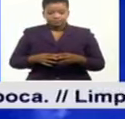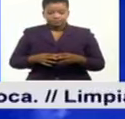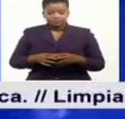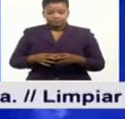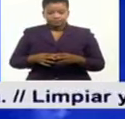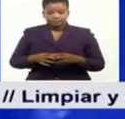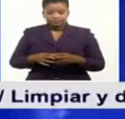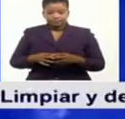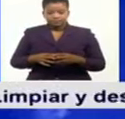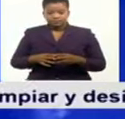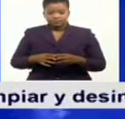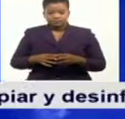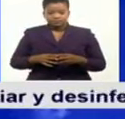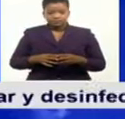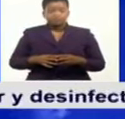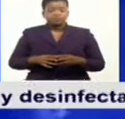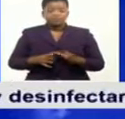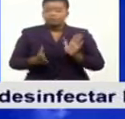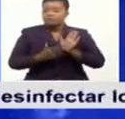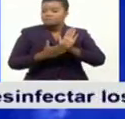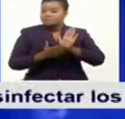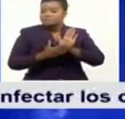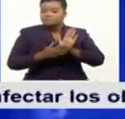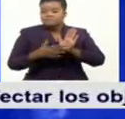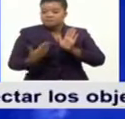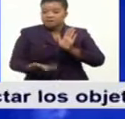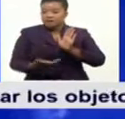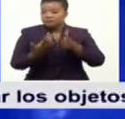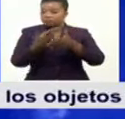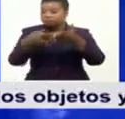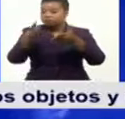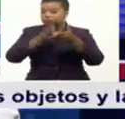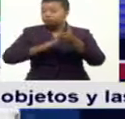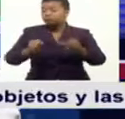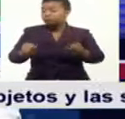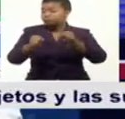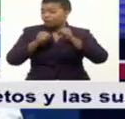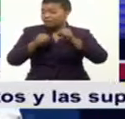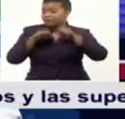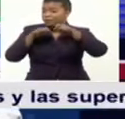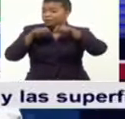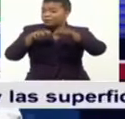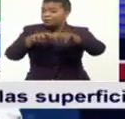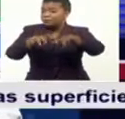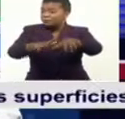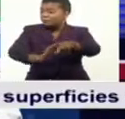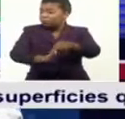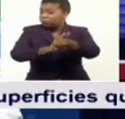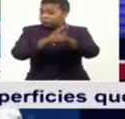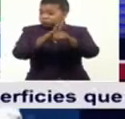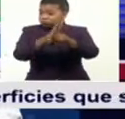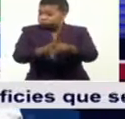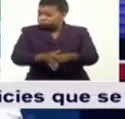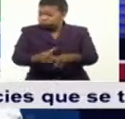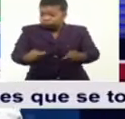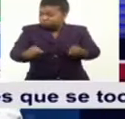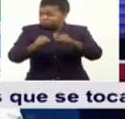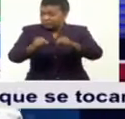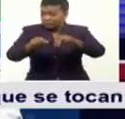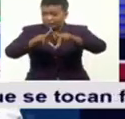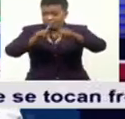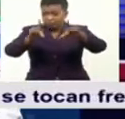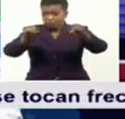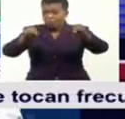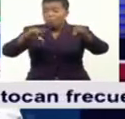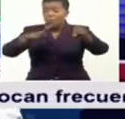país, evidenciando la fuerte transmisión de la enfermedad que tenemos en Cuba,